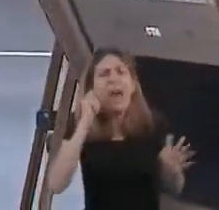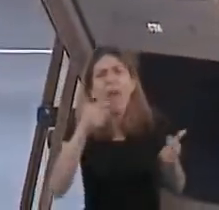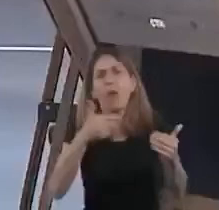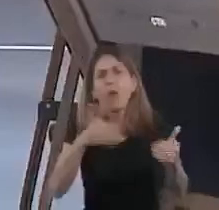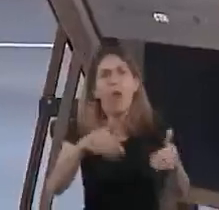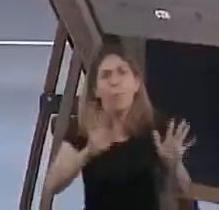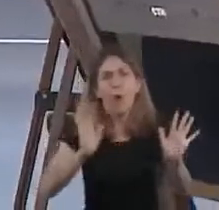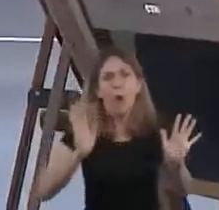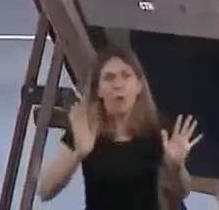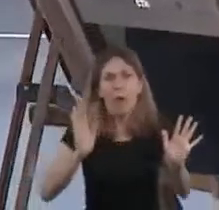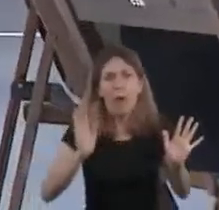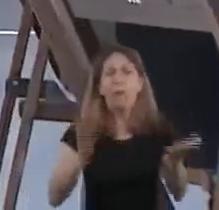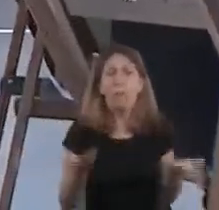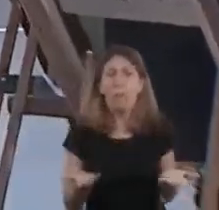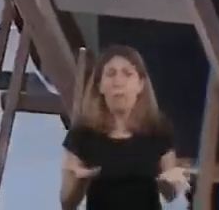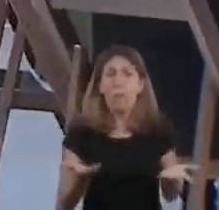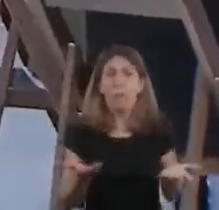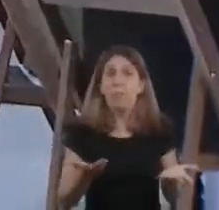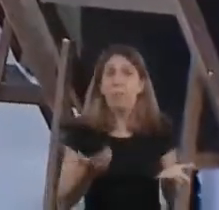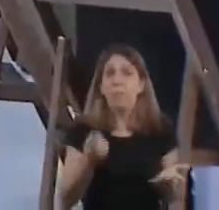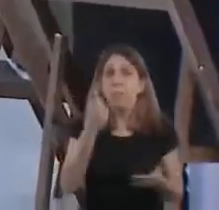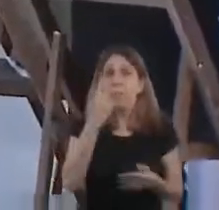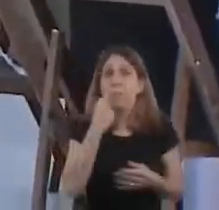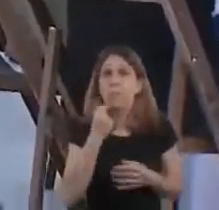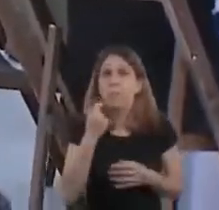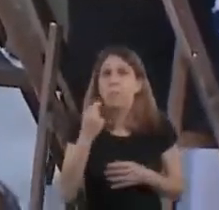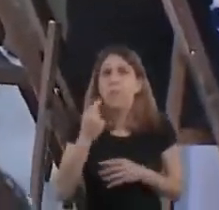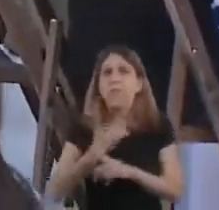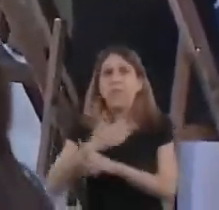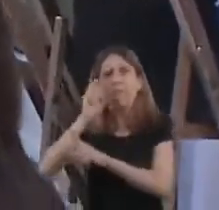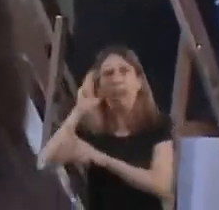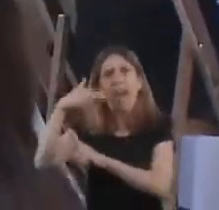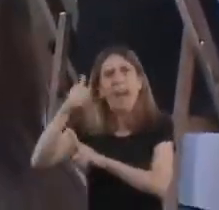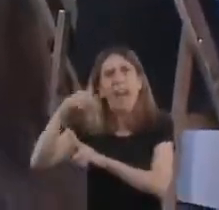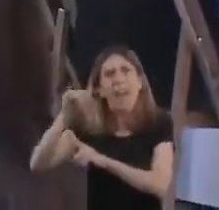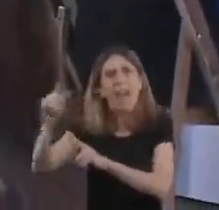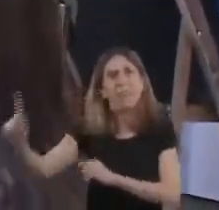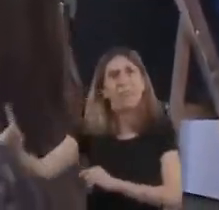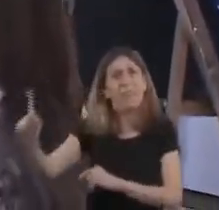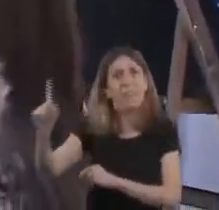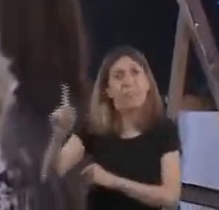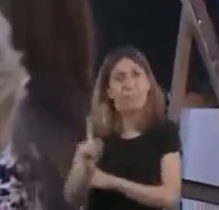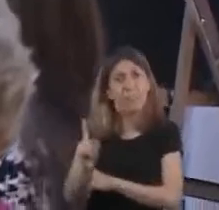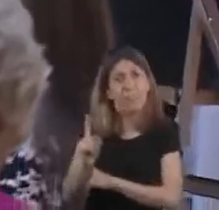Y entonces, un día vino Fernanda con la idea